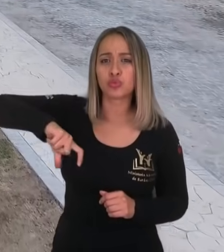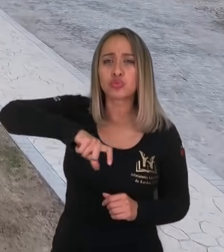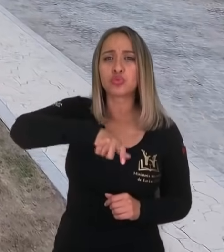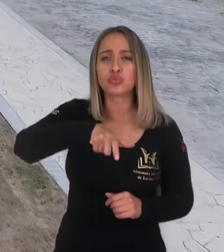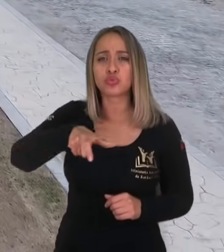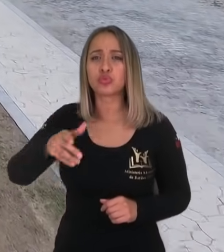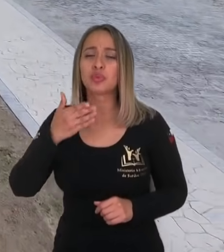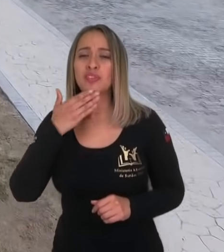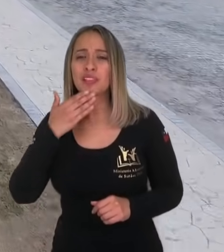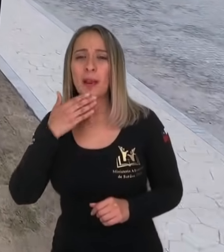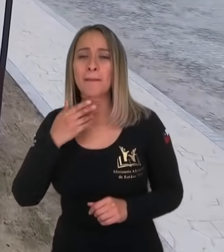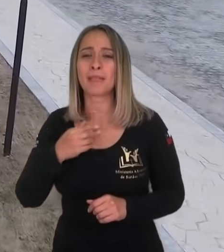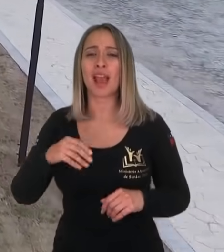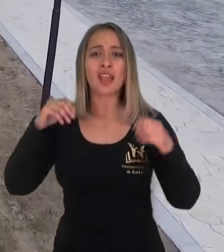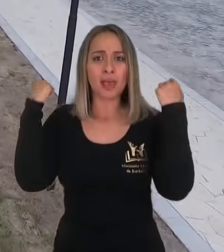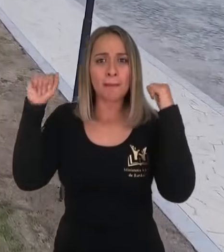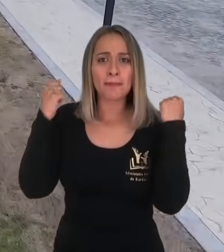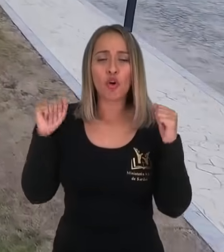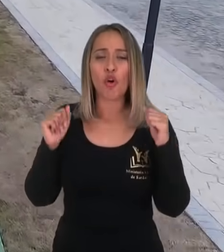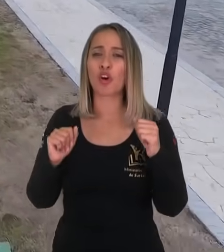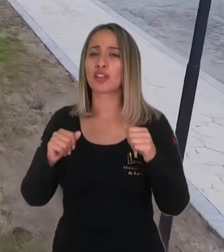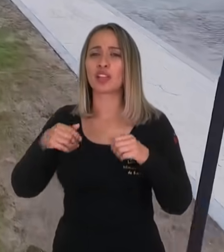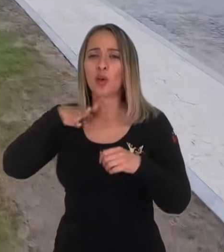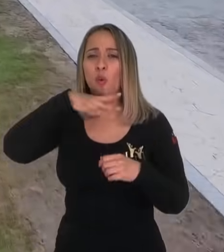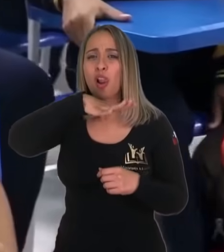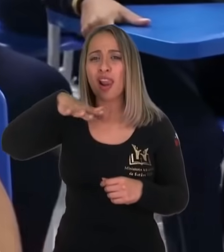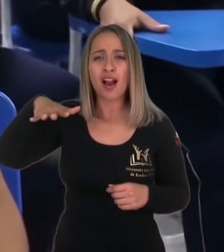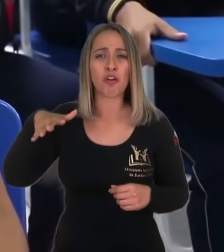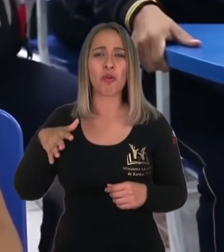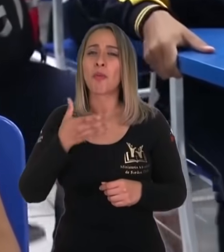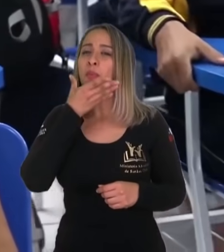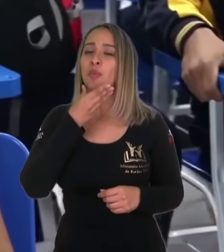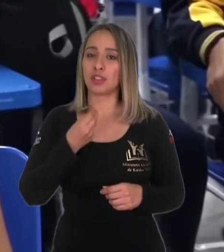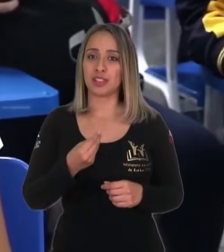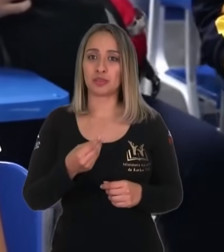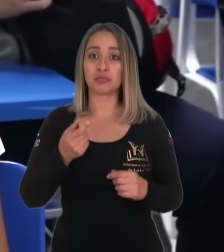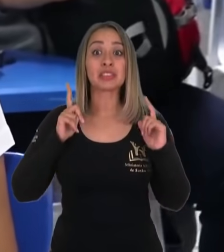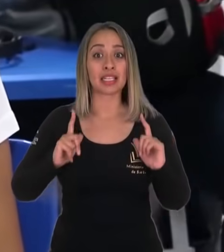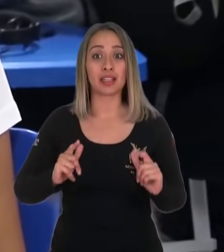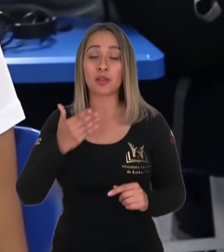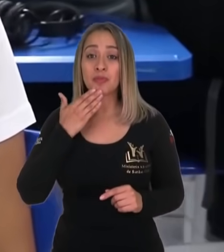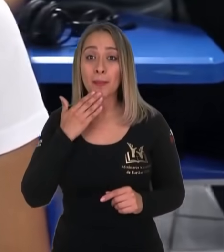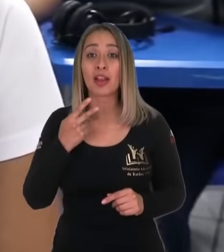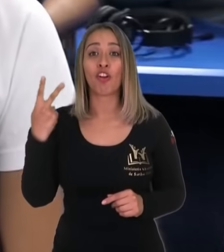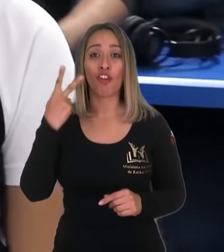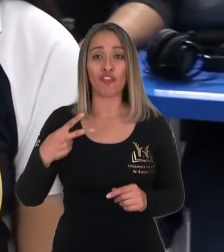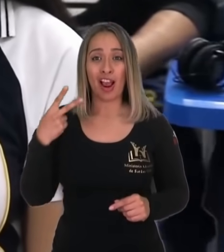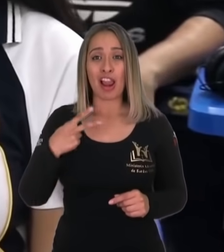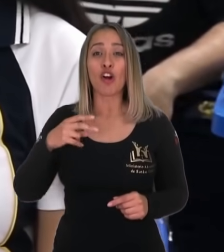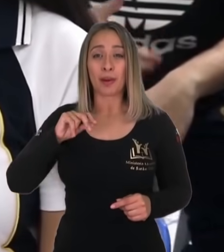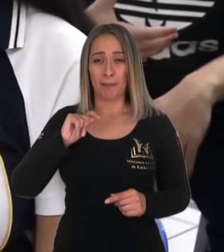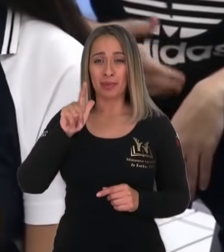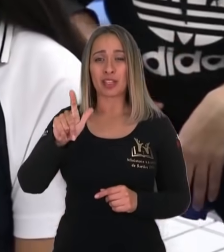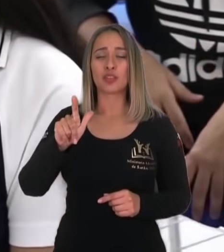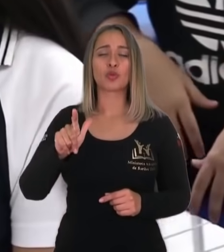deportivas, una laguna, muchas flores y pasto por todos lados. Aquí es súper tranquilo. Pero creo que lo más importante son los valores morales y espirituales